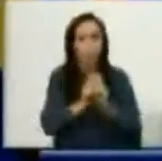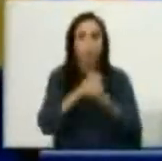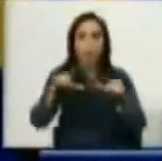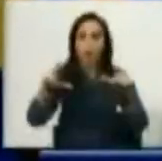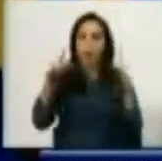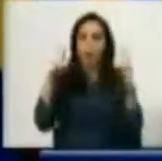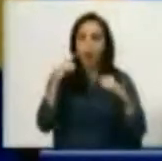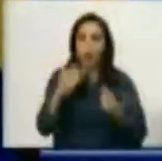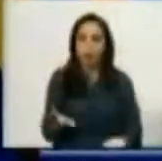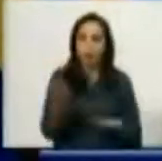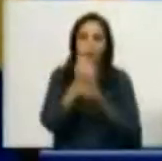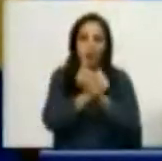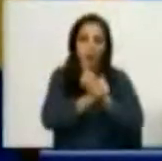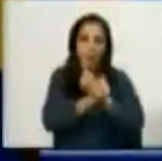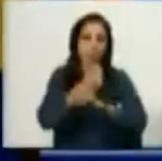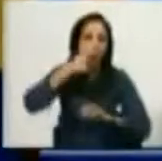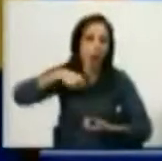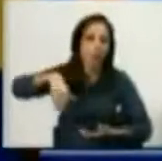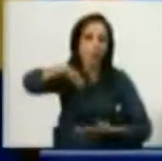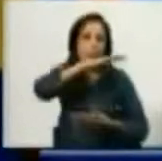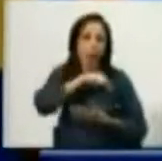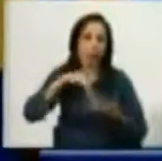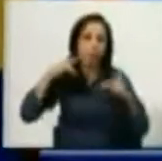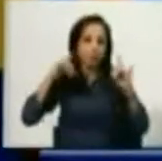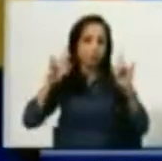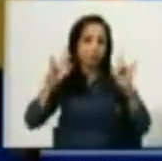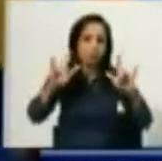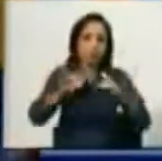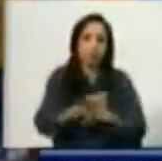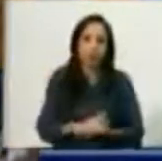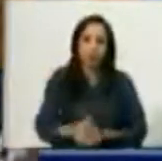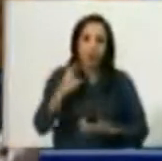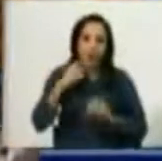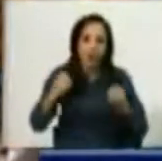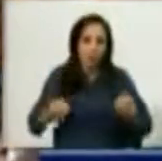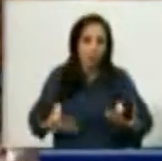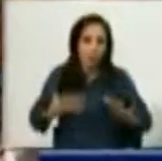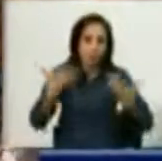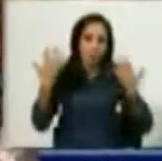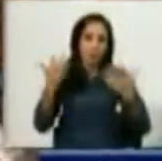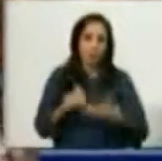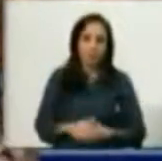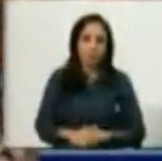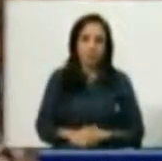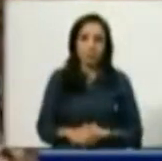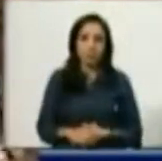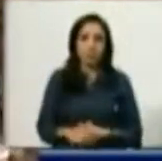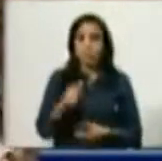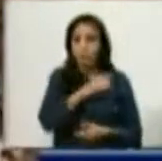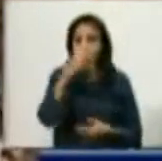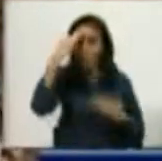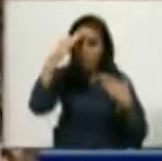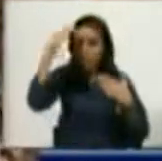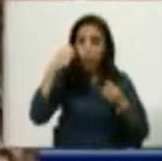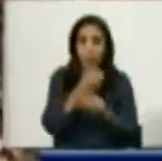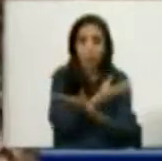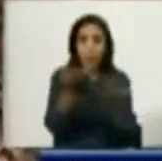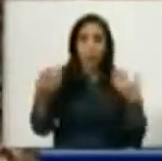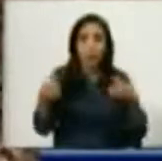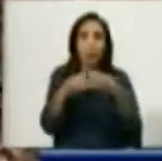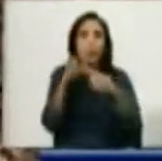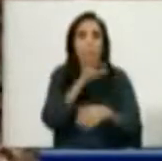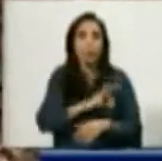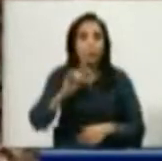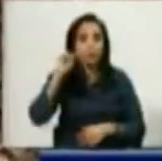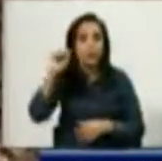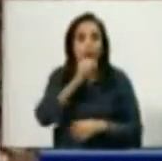pueblo amado Pueblo querido pueblo entrañable saludo a todos los movimientos sociales